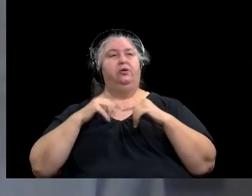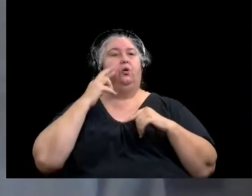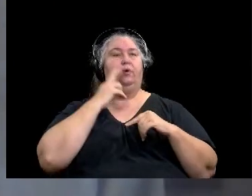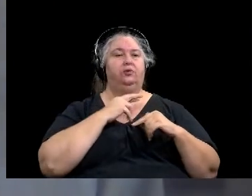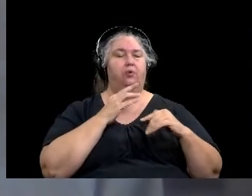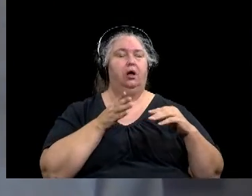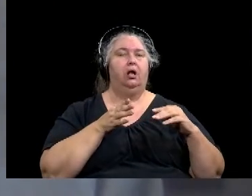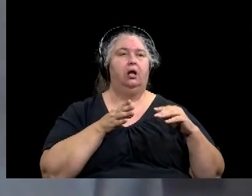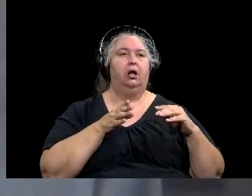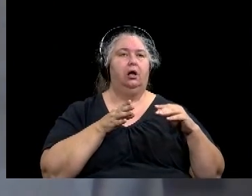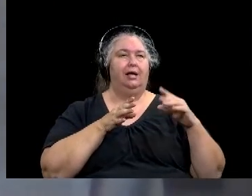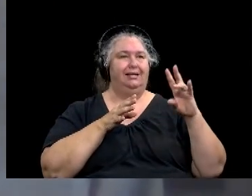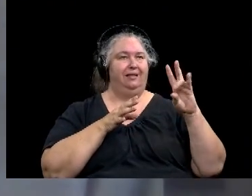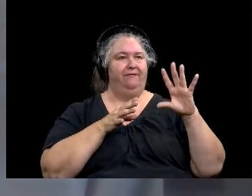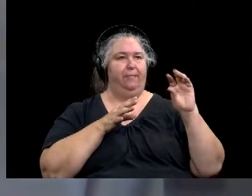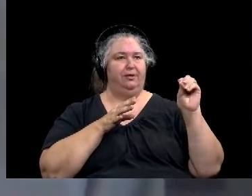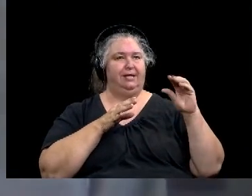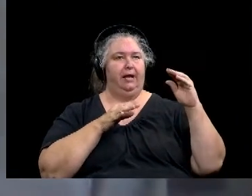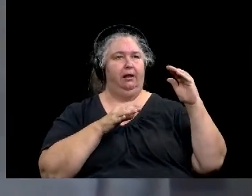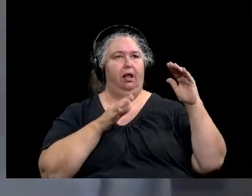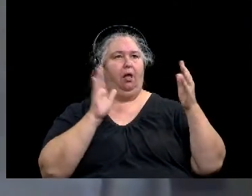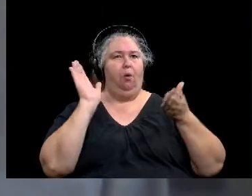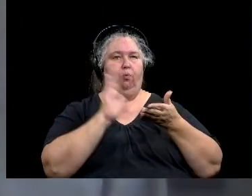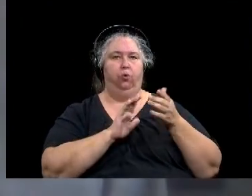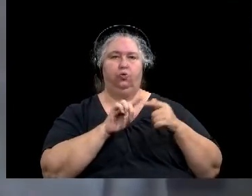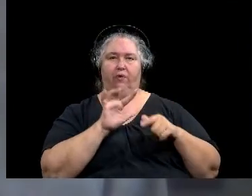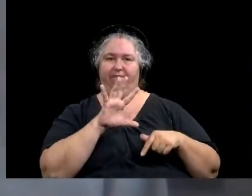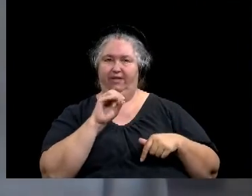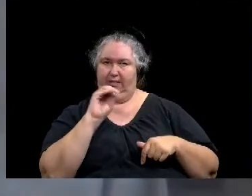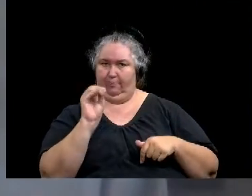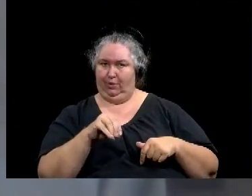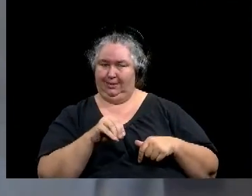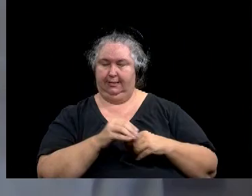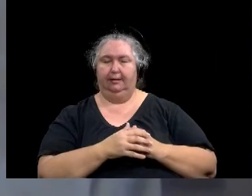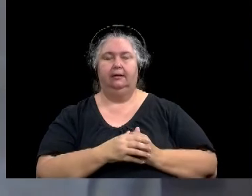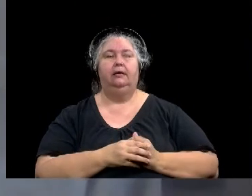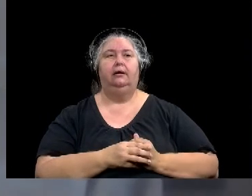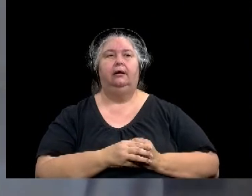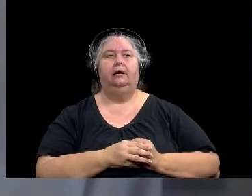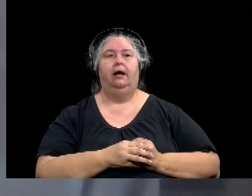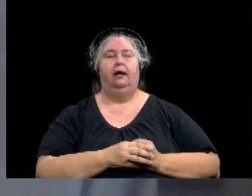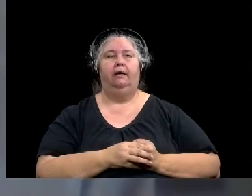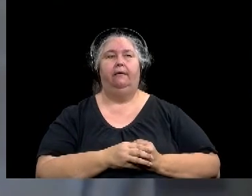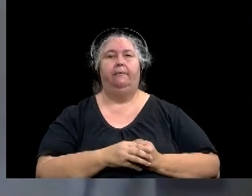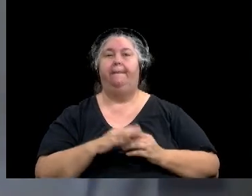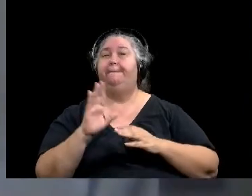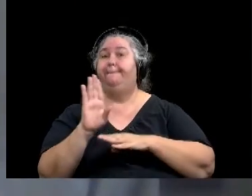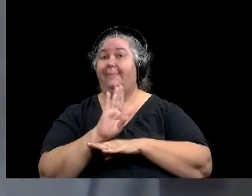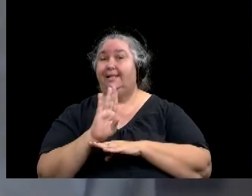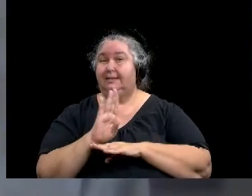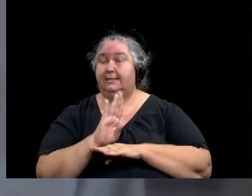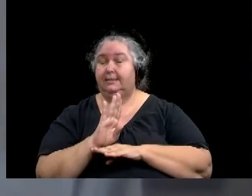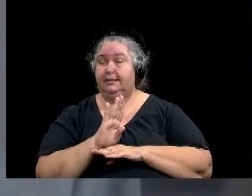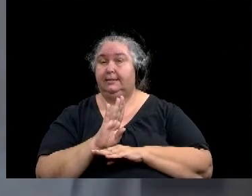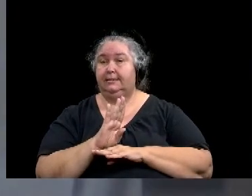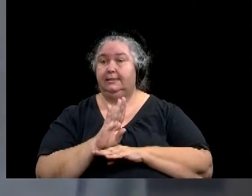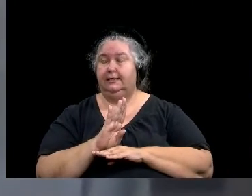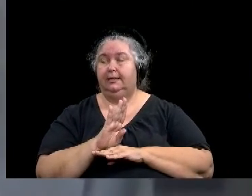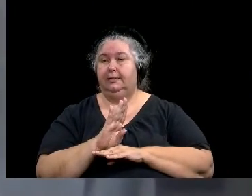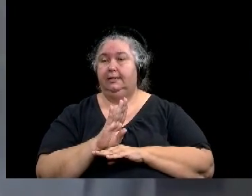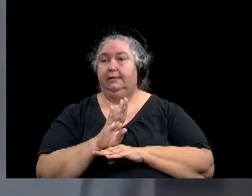los restaurantes de rían de 75 a 50 por ciento de capacidad y los negocios